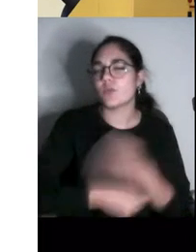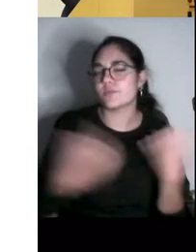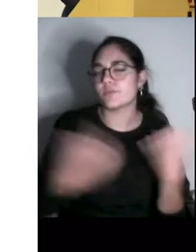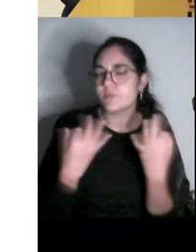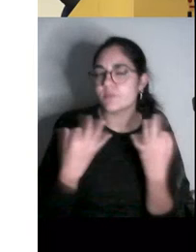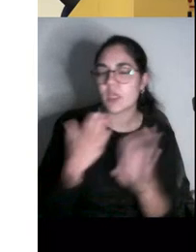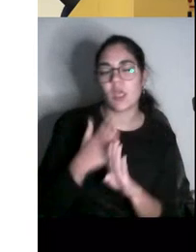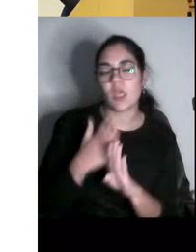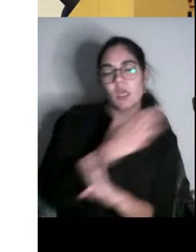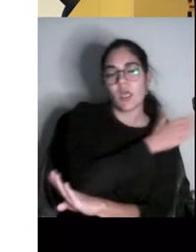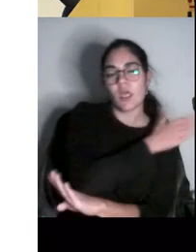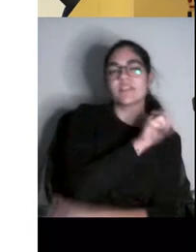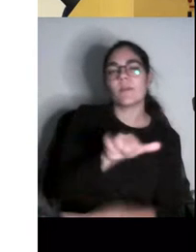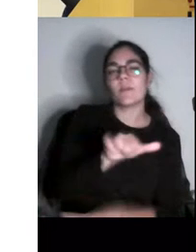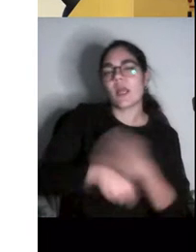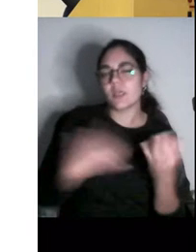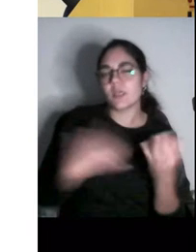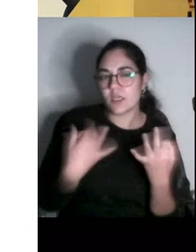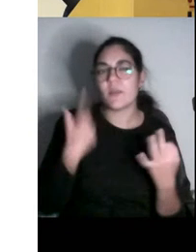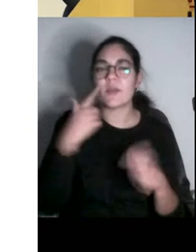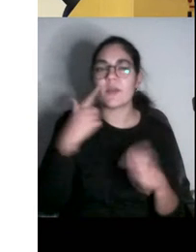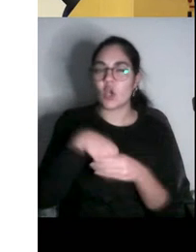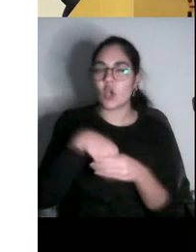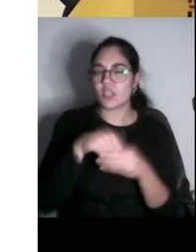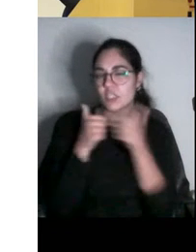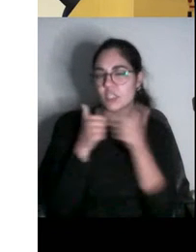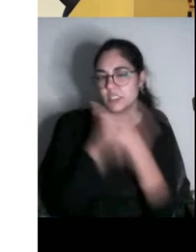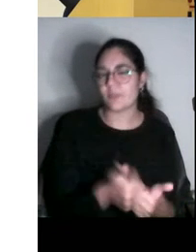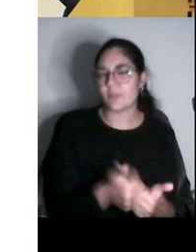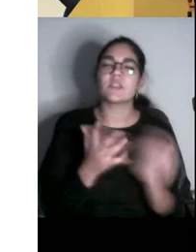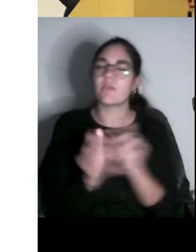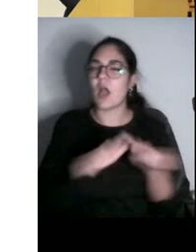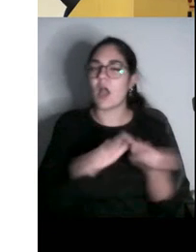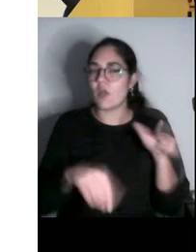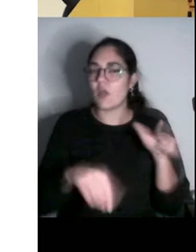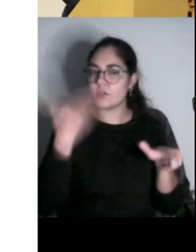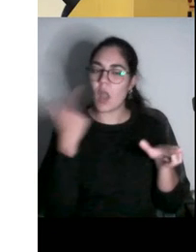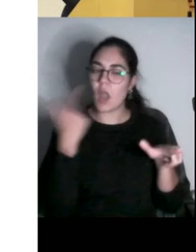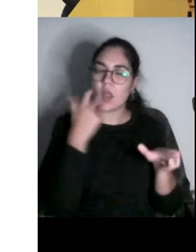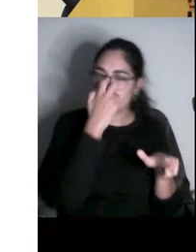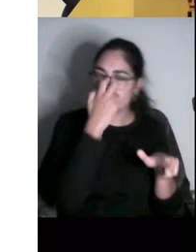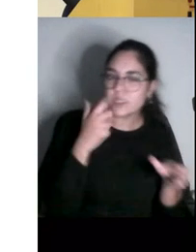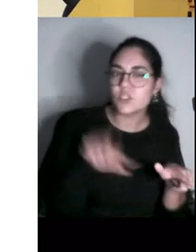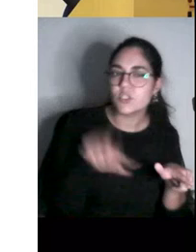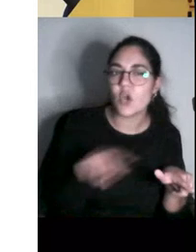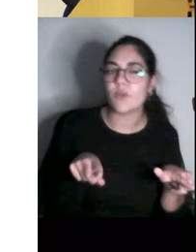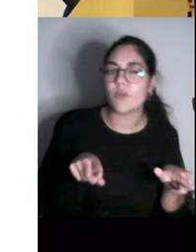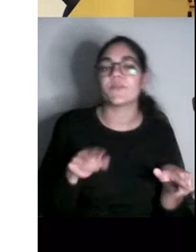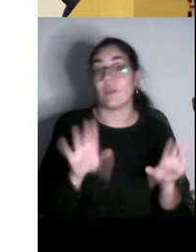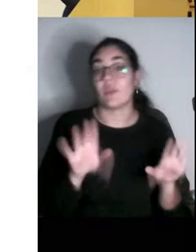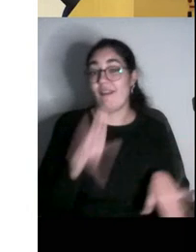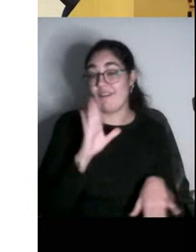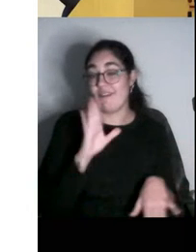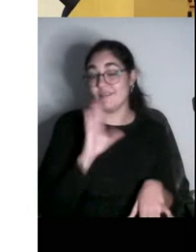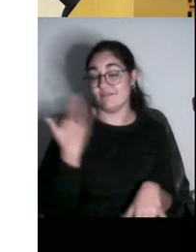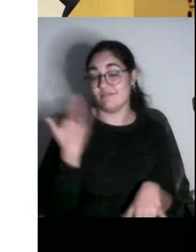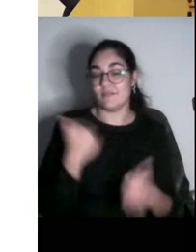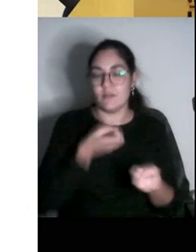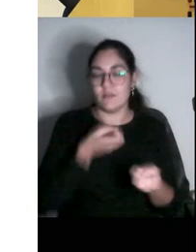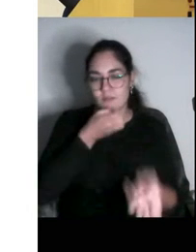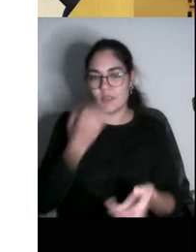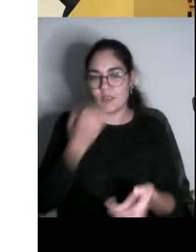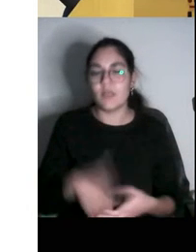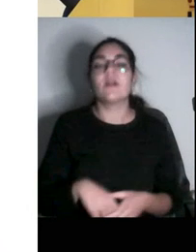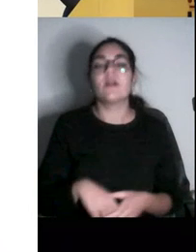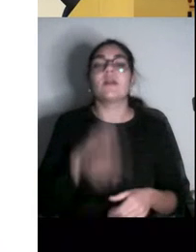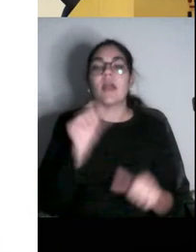la semana no se habían hecho seguimiento el contenido que habíamos dejado en el aula virtual es el contenido sonoro que os comentábamos antes detectábamos de las